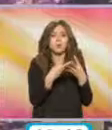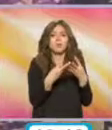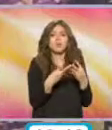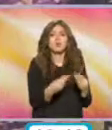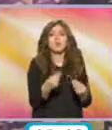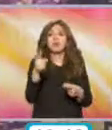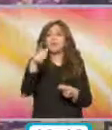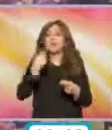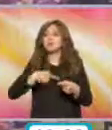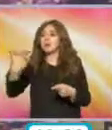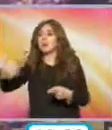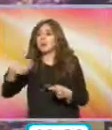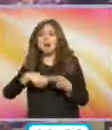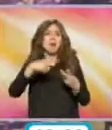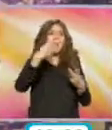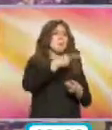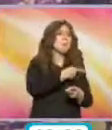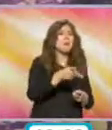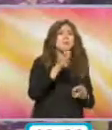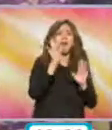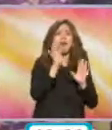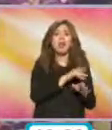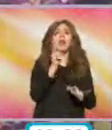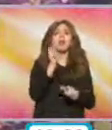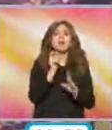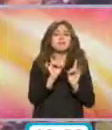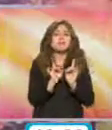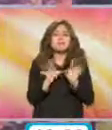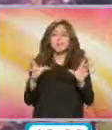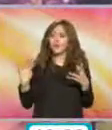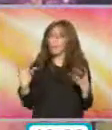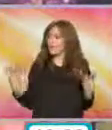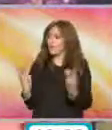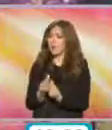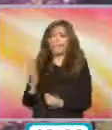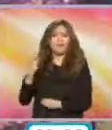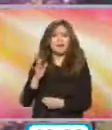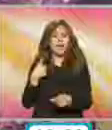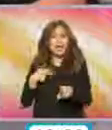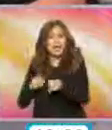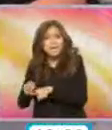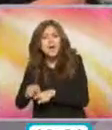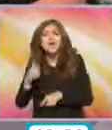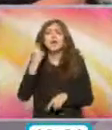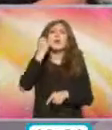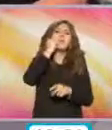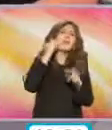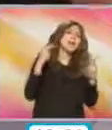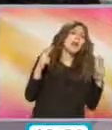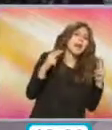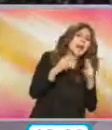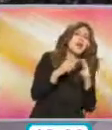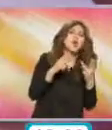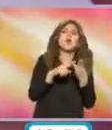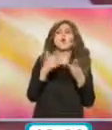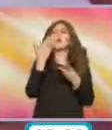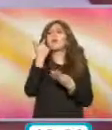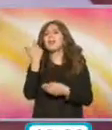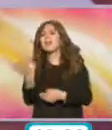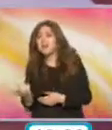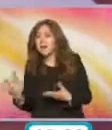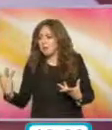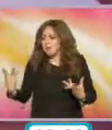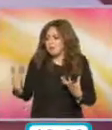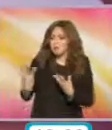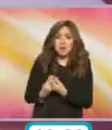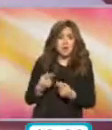una serie de sentimientos, ¿no? La gente de repente se hermana, no importa religión, no importa Nada. Ándale, nada, abrazos ¿no? al de al lado. El que trae